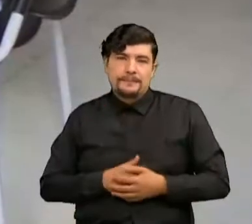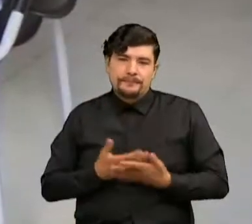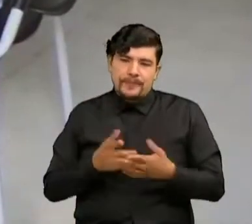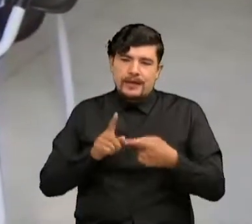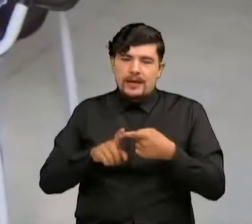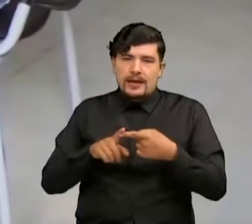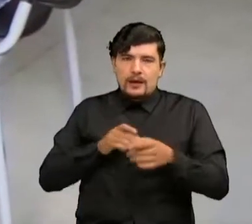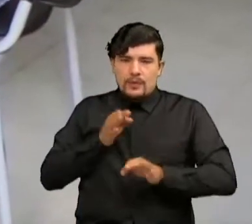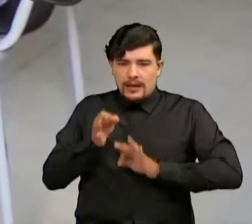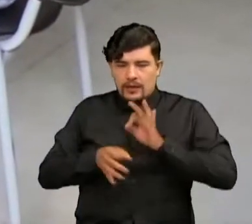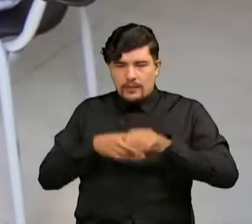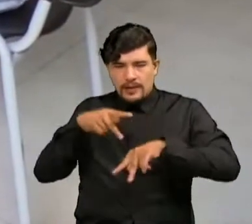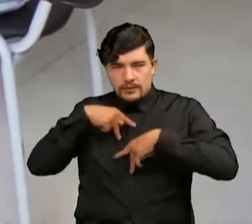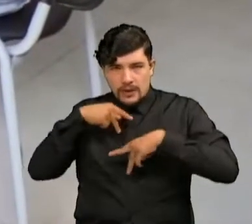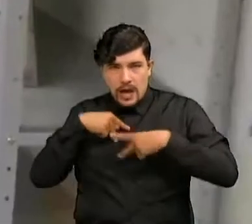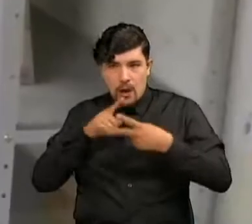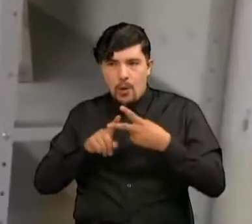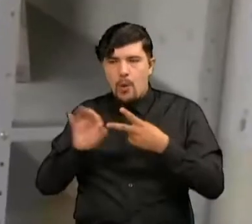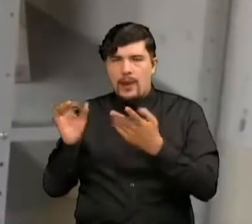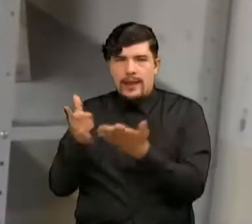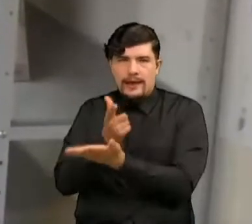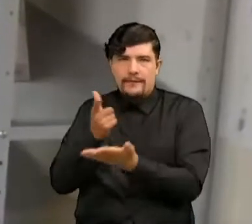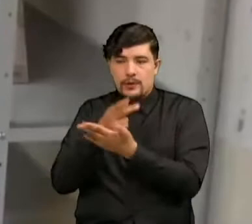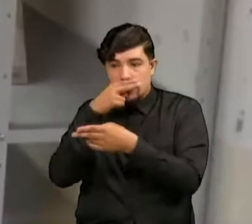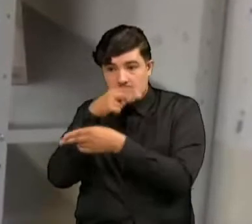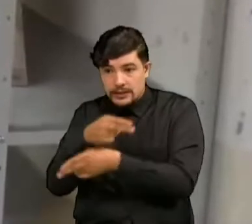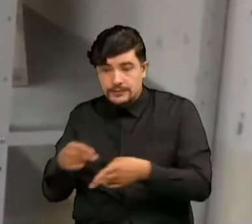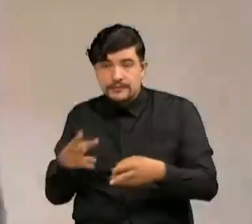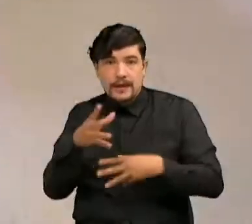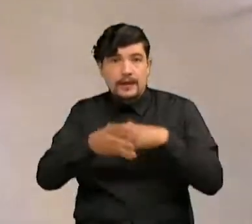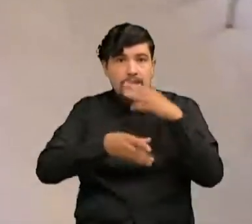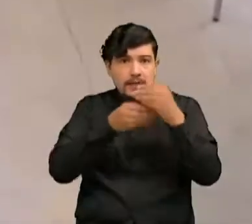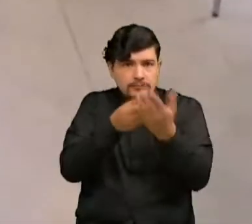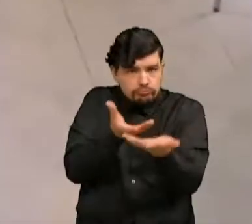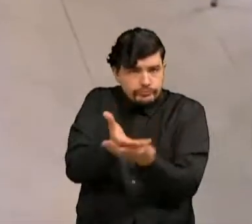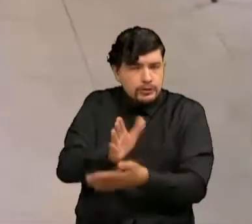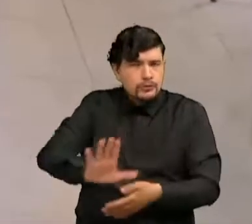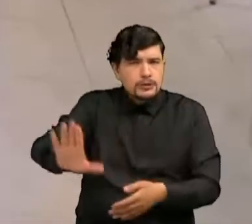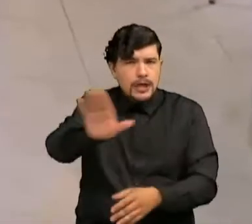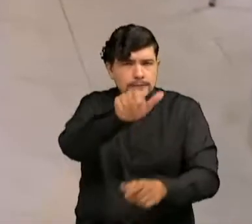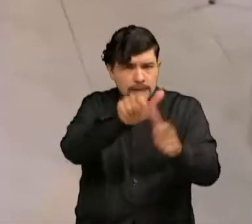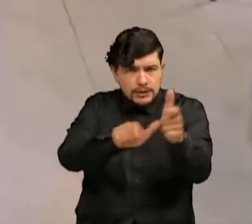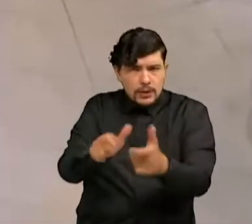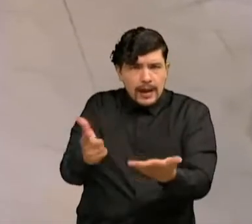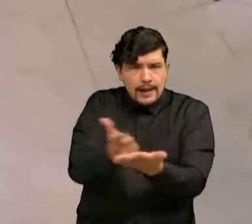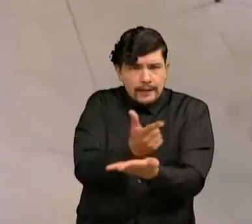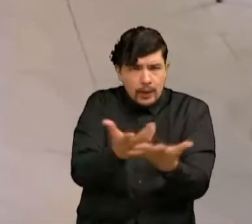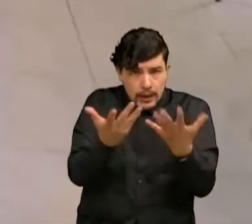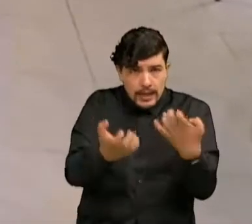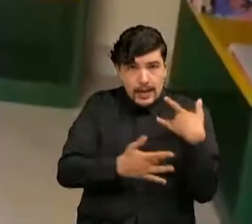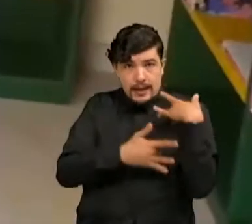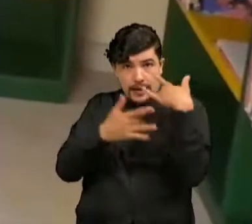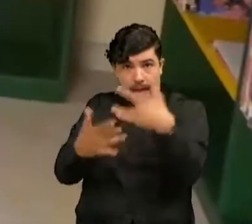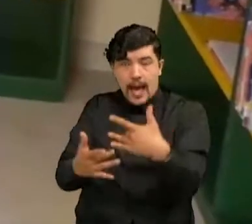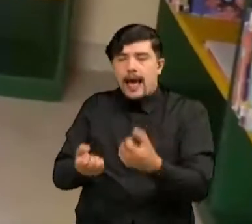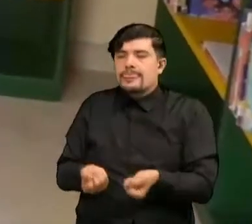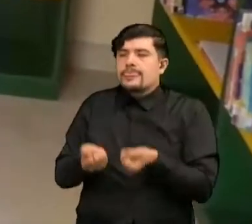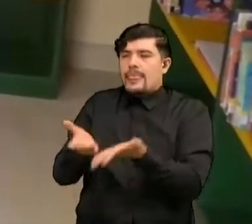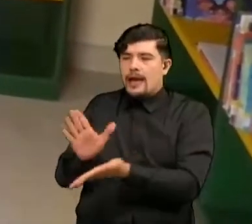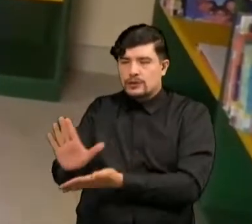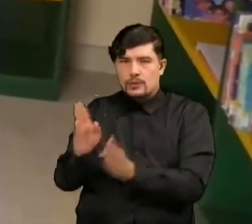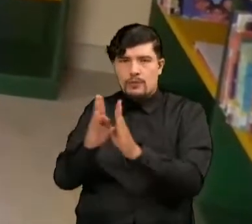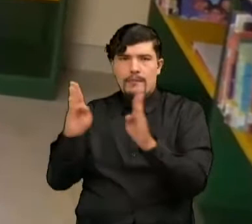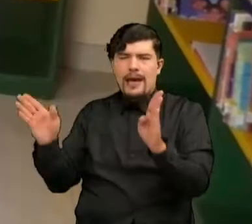también se invita a las personas que deseen donar libros en buen estado que lo hagan para surtir la biblioteca y seguir prestando